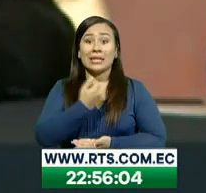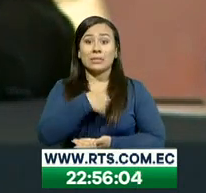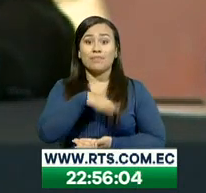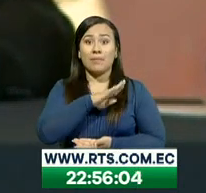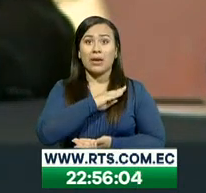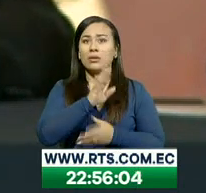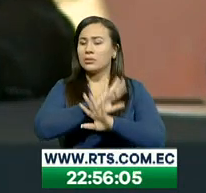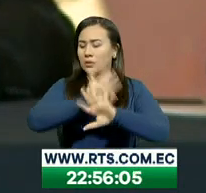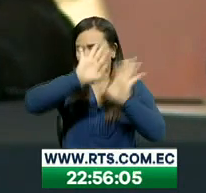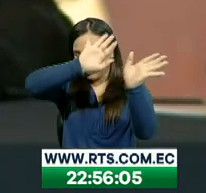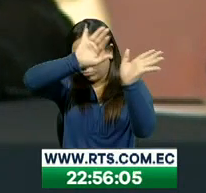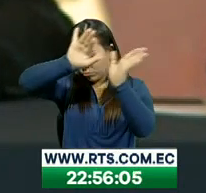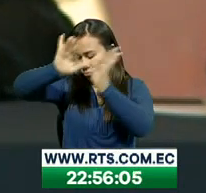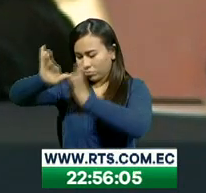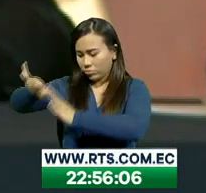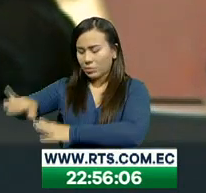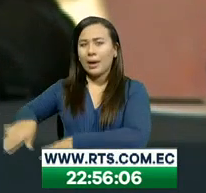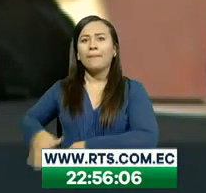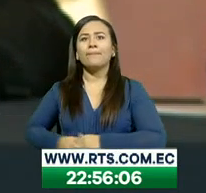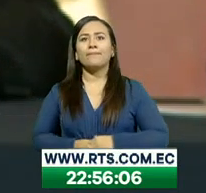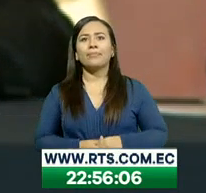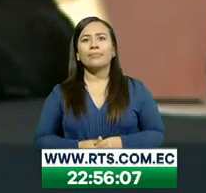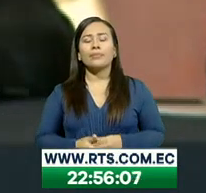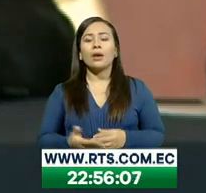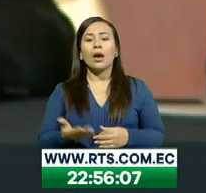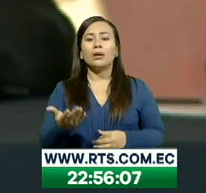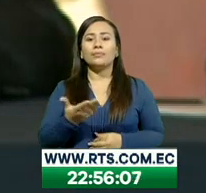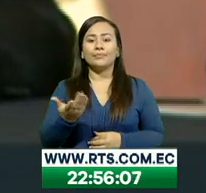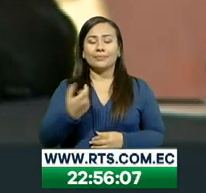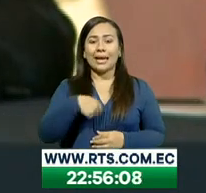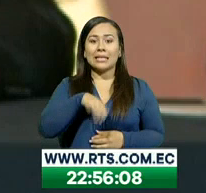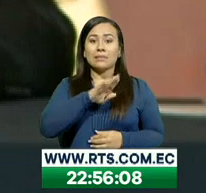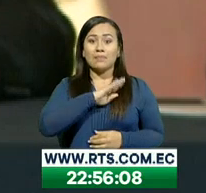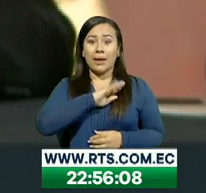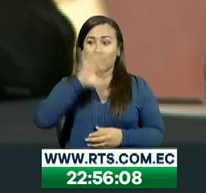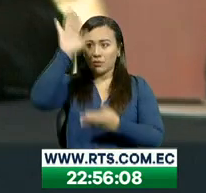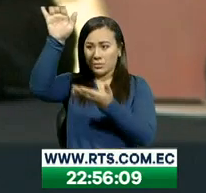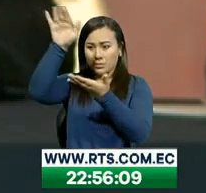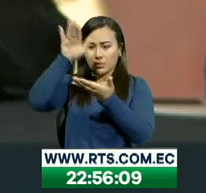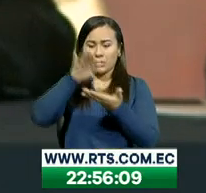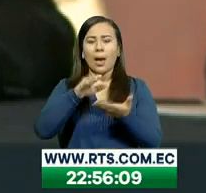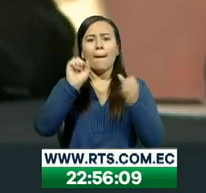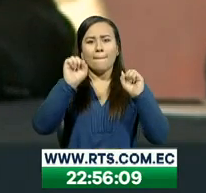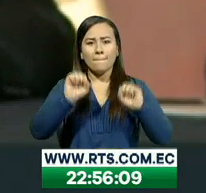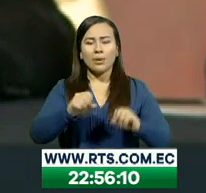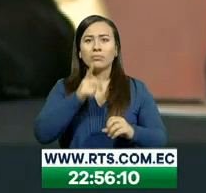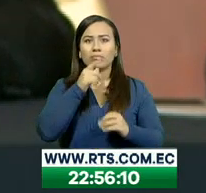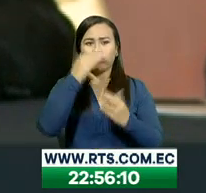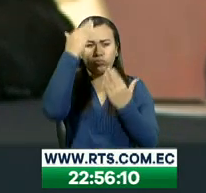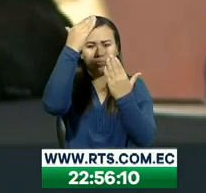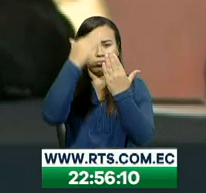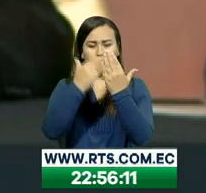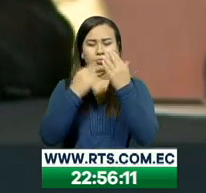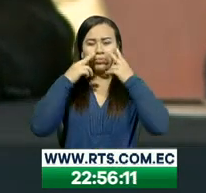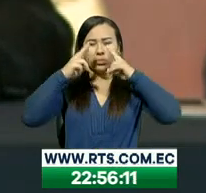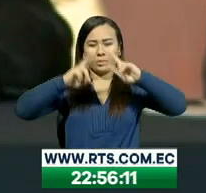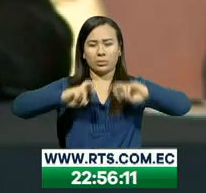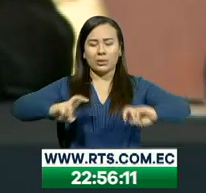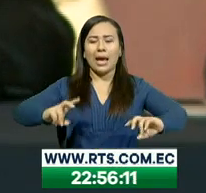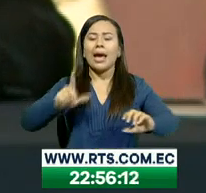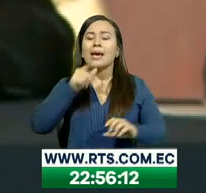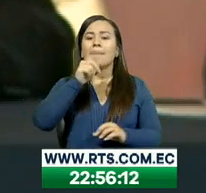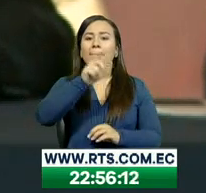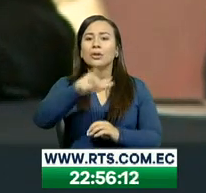ya descartado el manual o el barénum español permite que sea integral la calificación de las personas